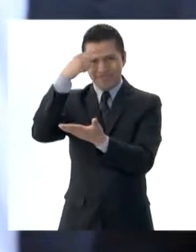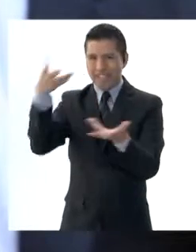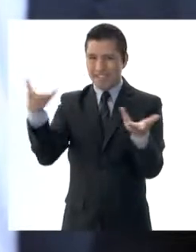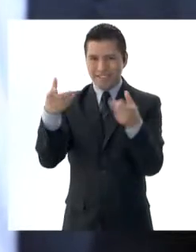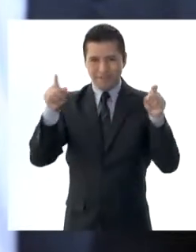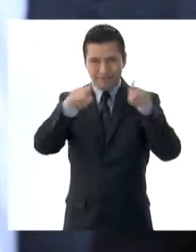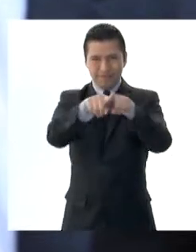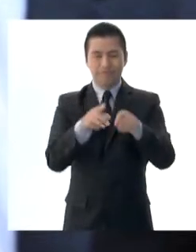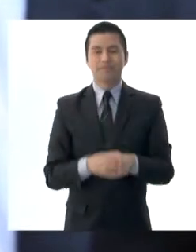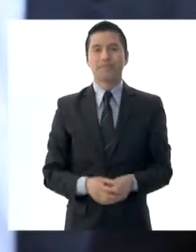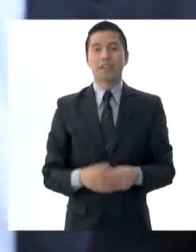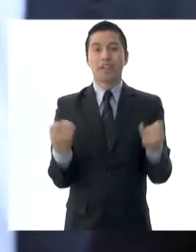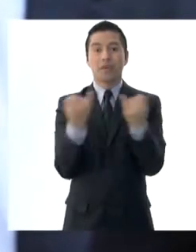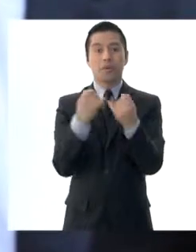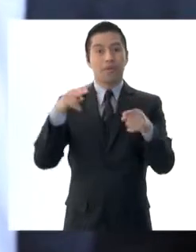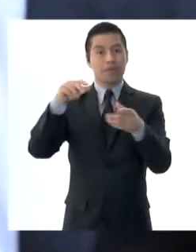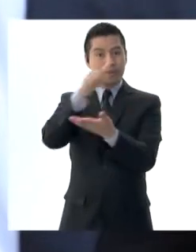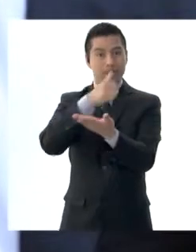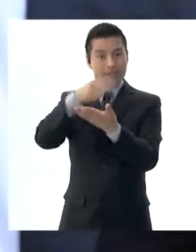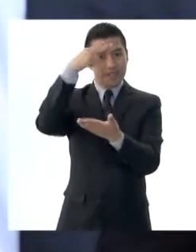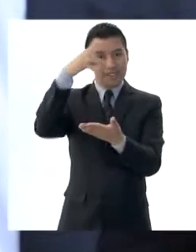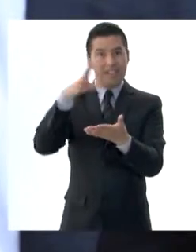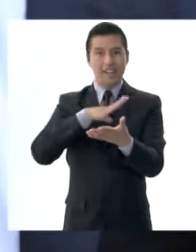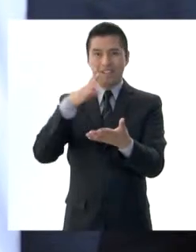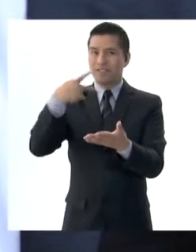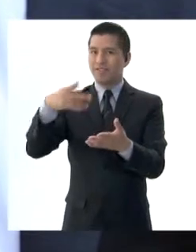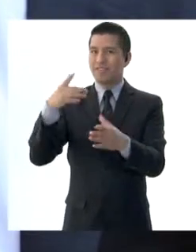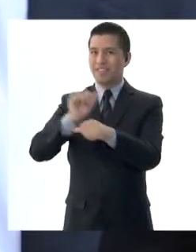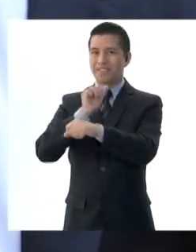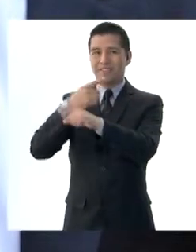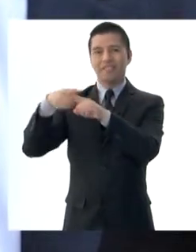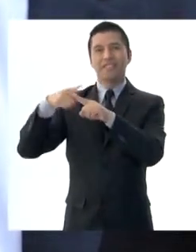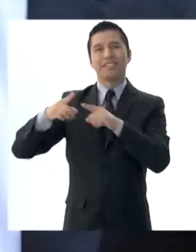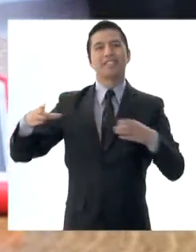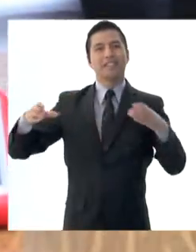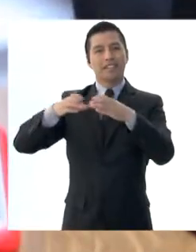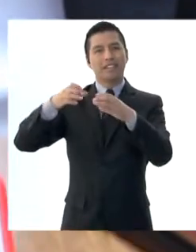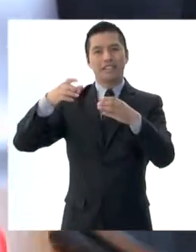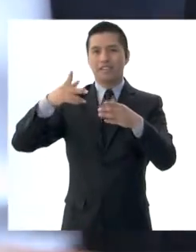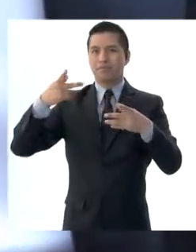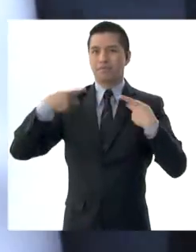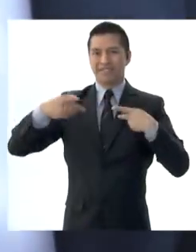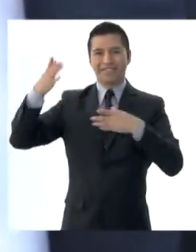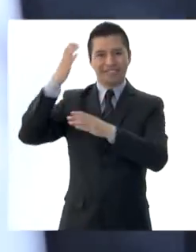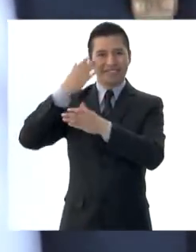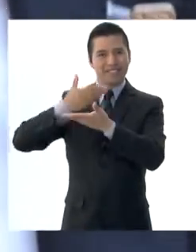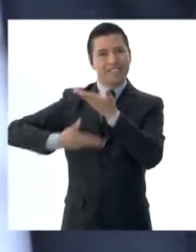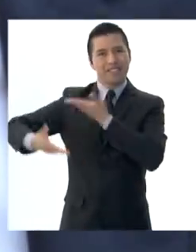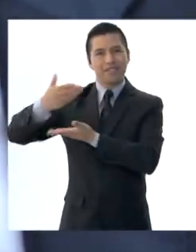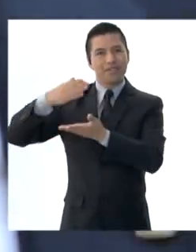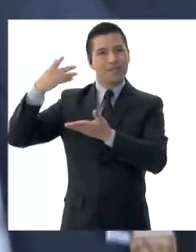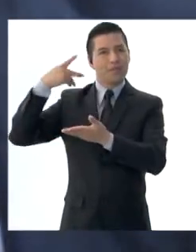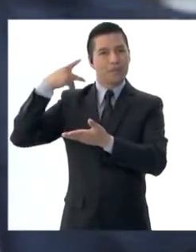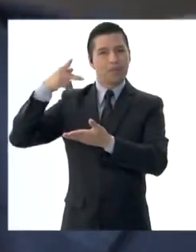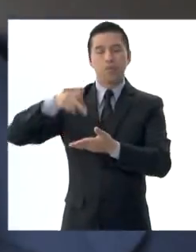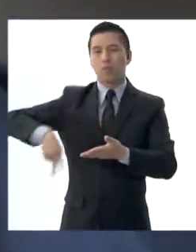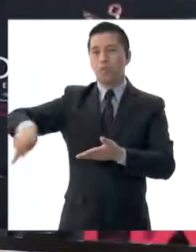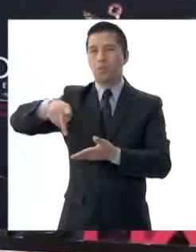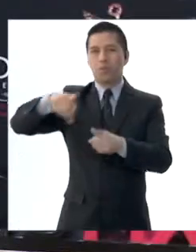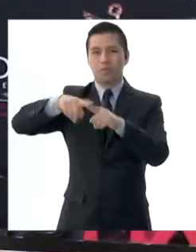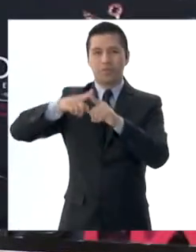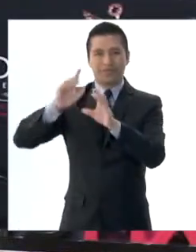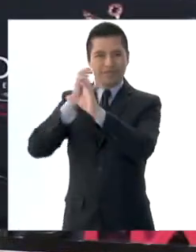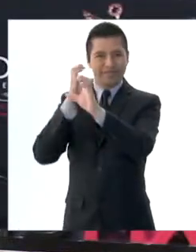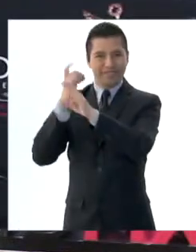En cuanto al parque vehicular de la Ciudad de México, reiteró que el sector público estará en la obligación de cambiar a vehículos híbridos o eléctricos.